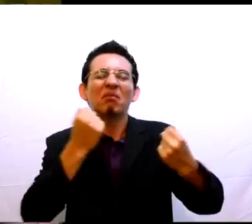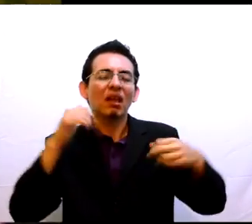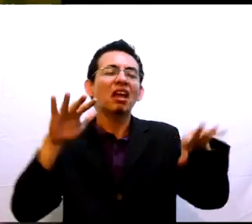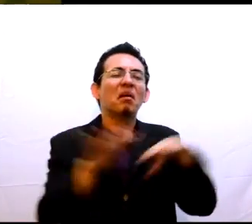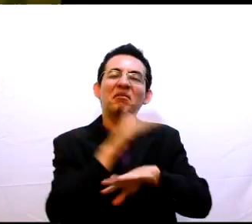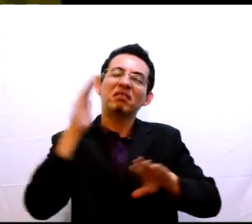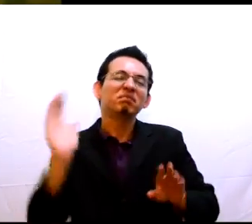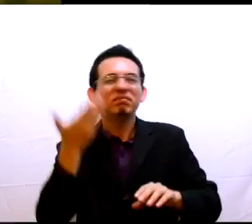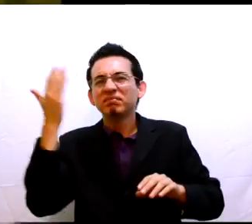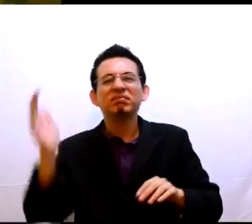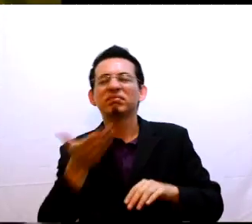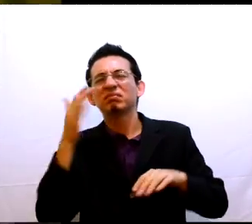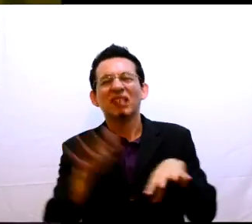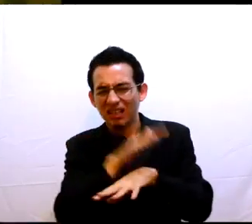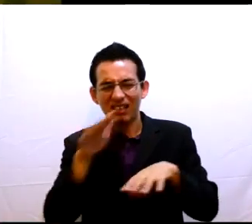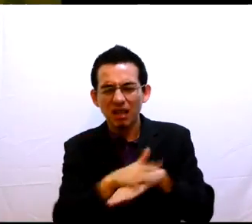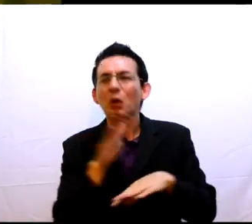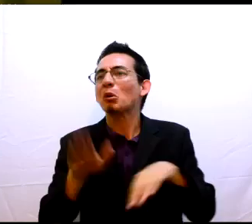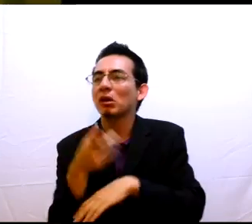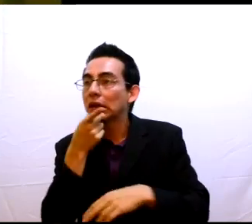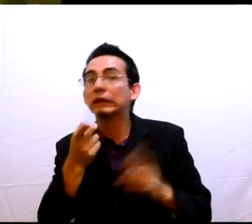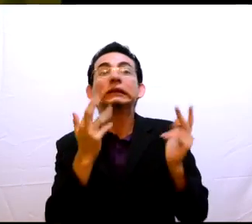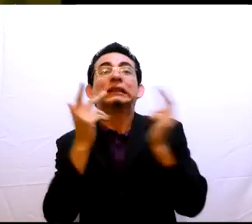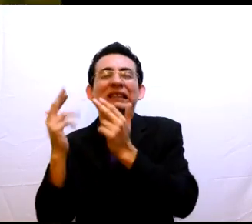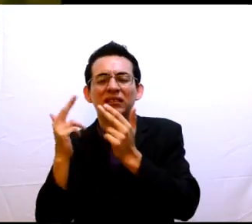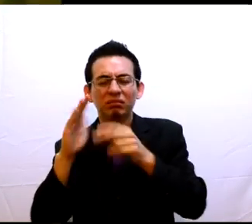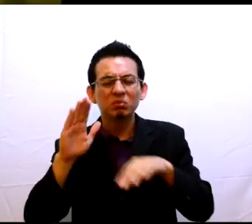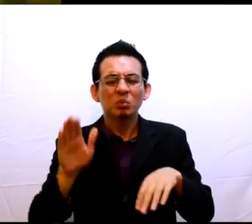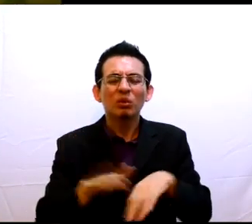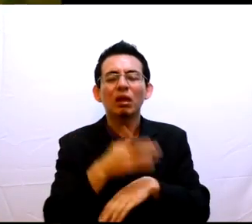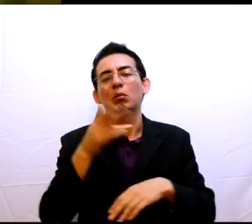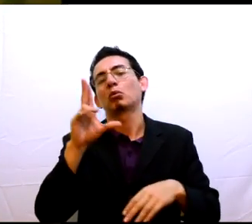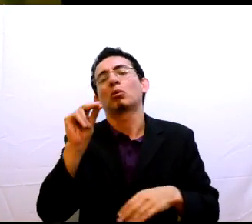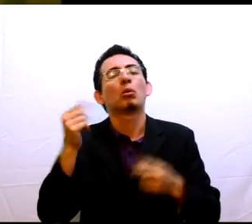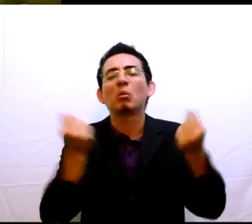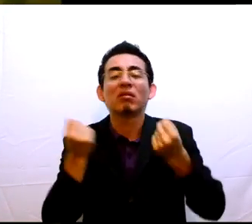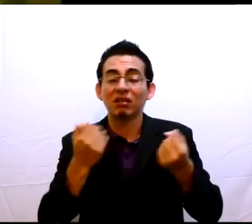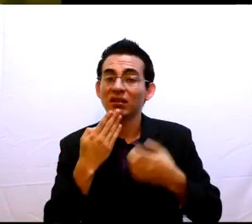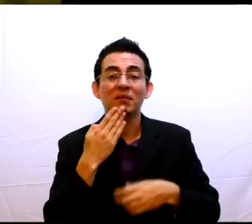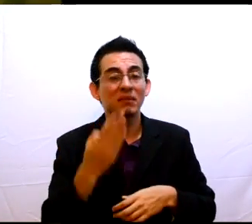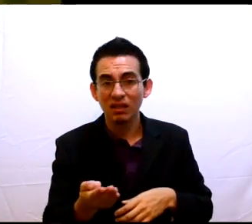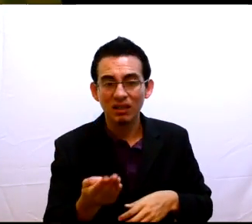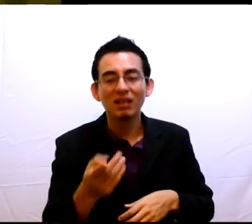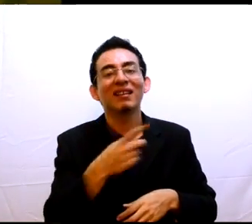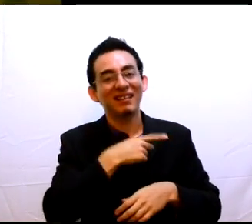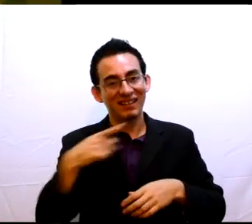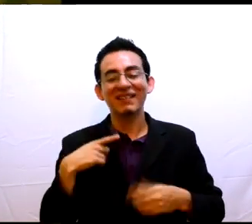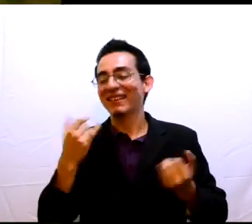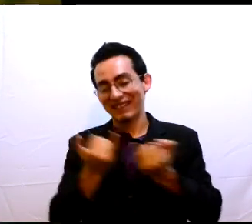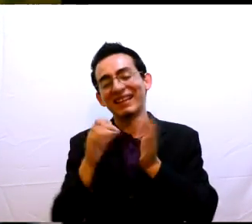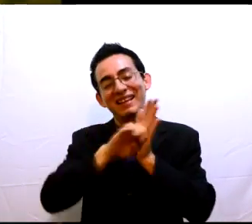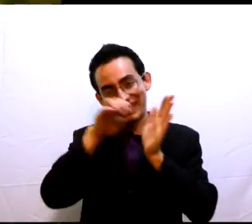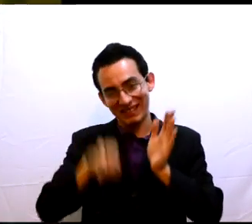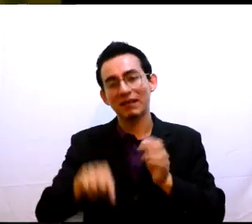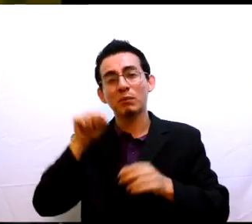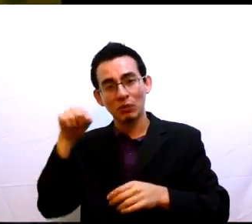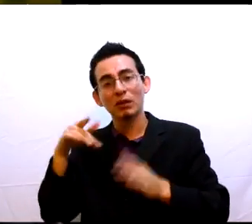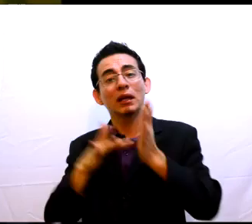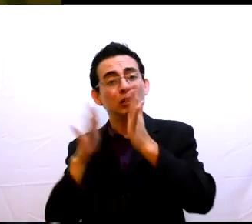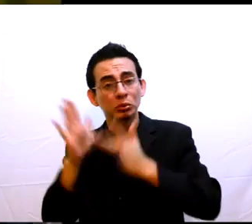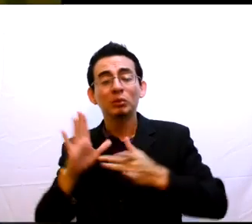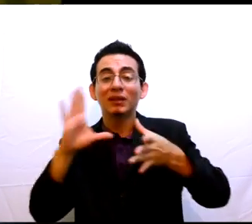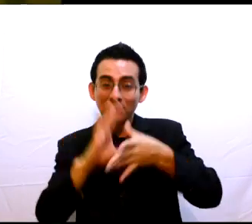desperdician o cuando alguien le dan sus viáticos en su trabajo dice tengo que gastar los hilos despilfarra